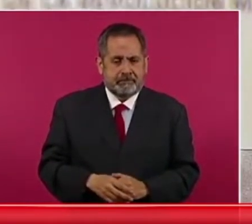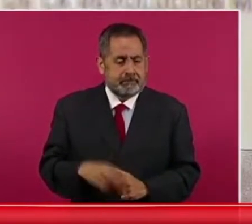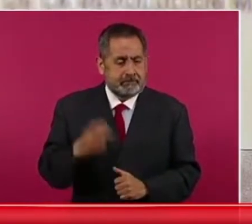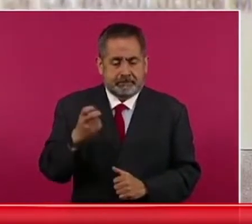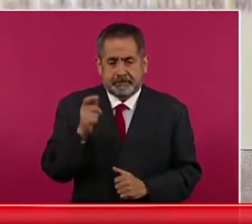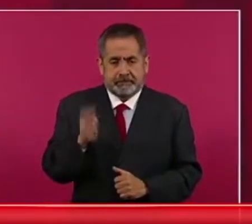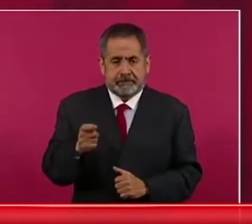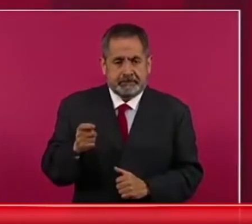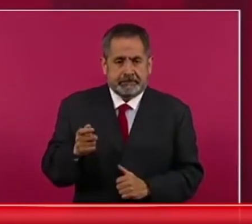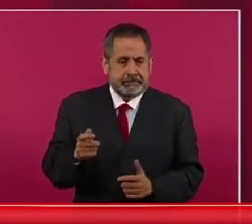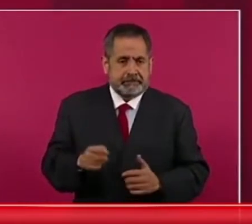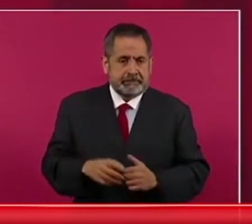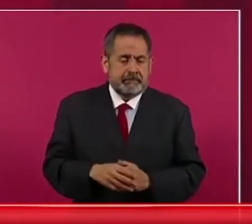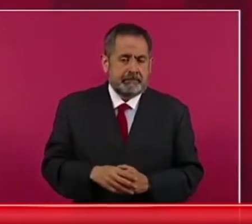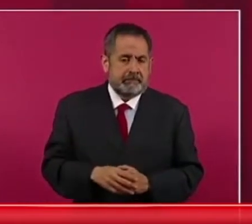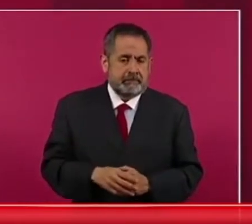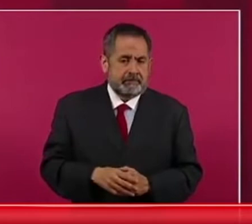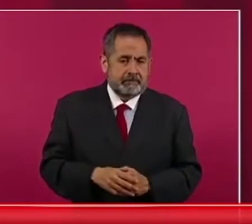Es